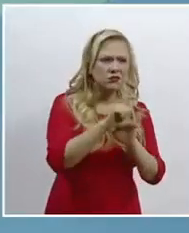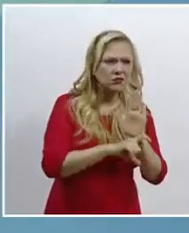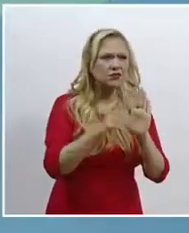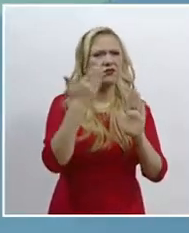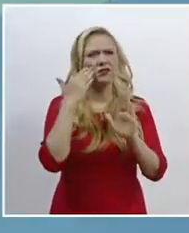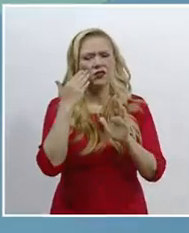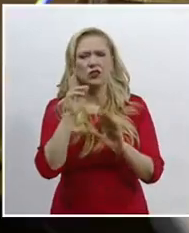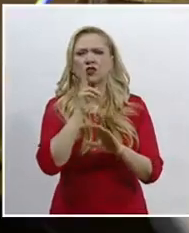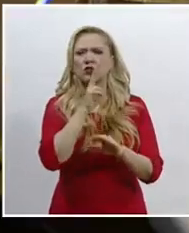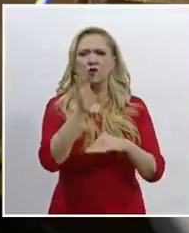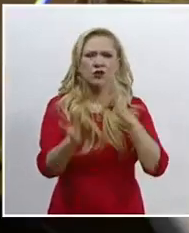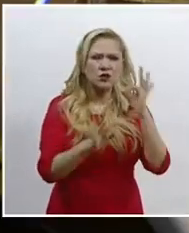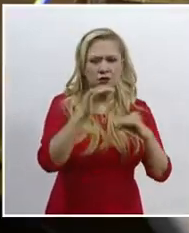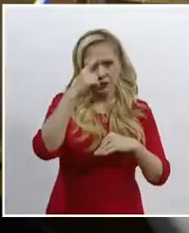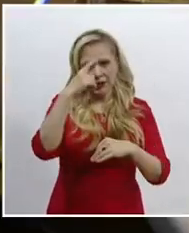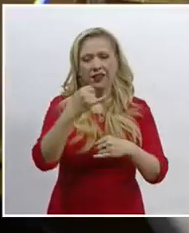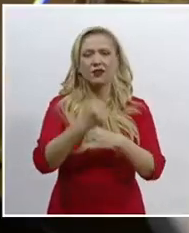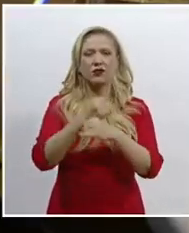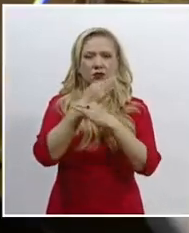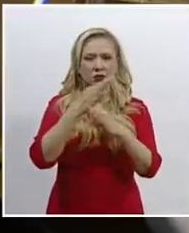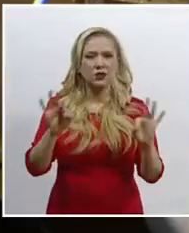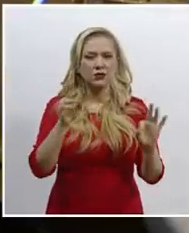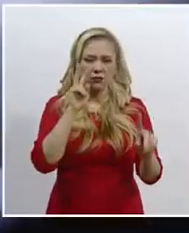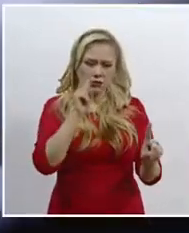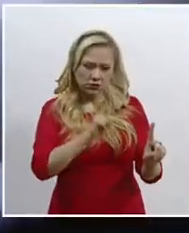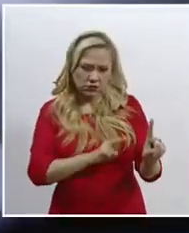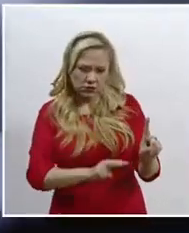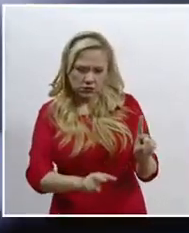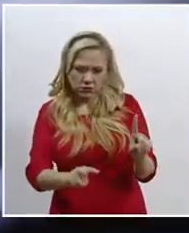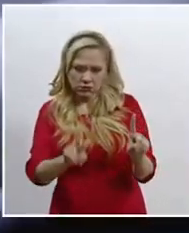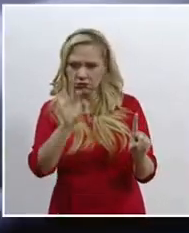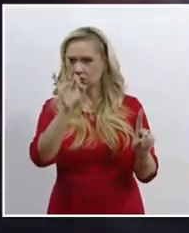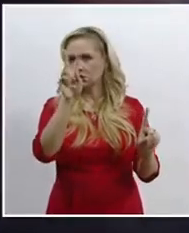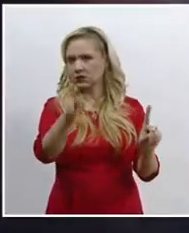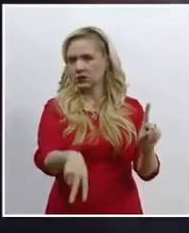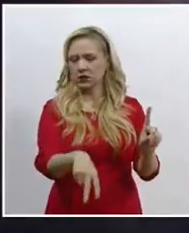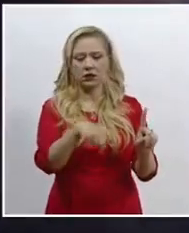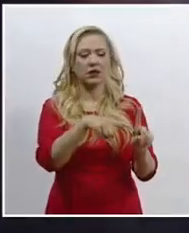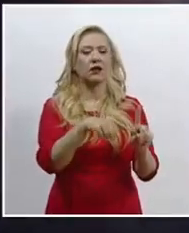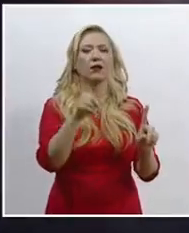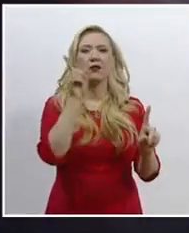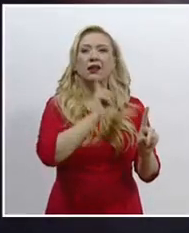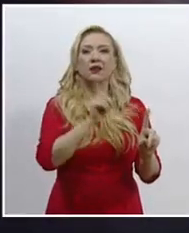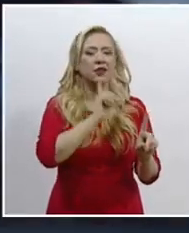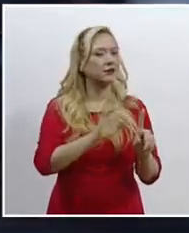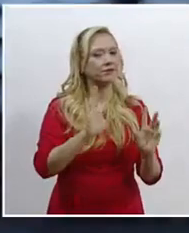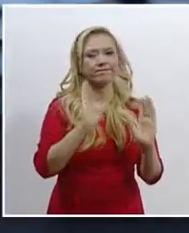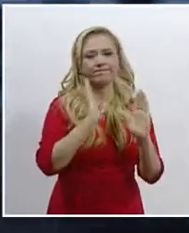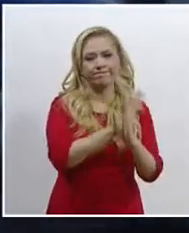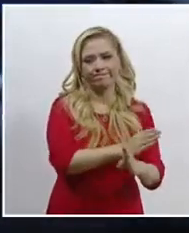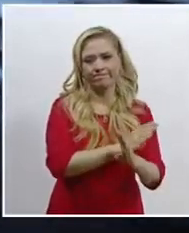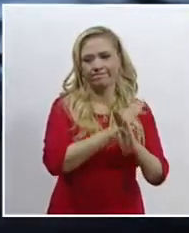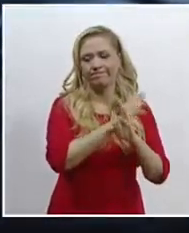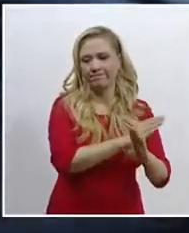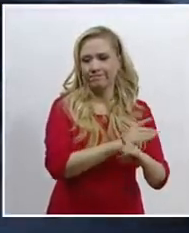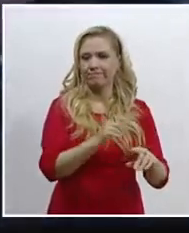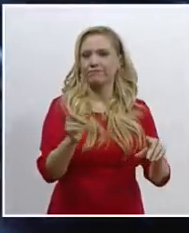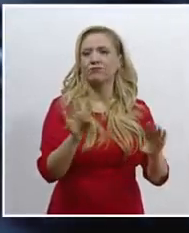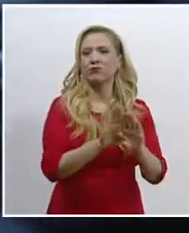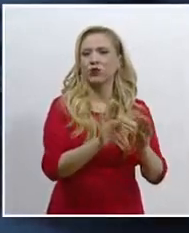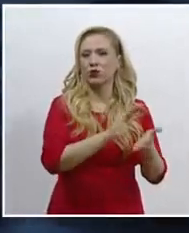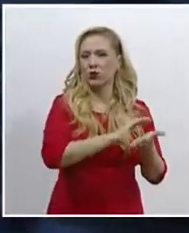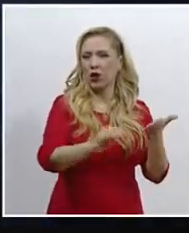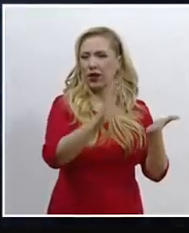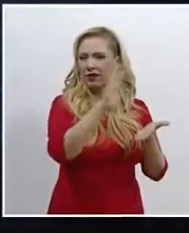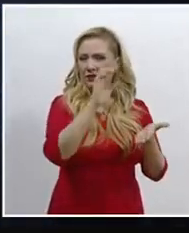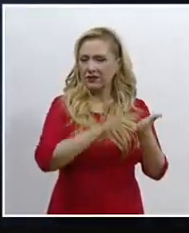noticias con el fin de que la información sea verificada y evitar la propagación de noticias falsas, destacó el especialista Sergio Zúñiga